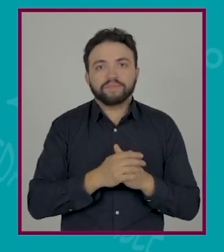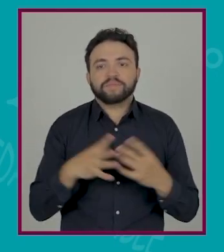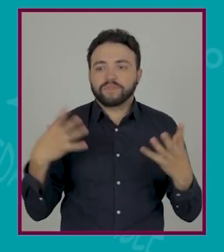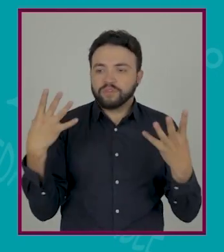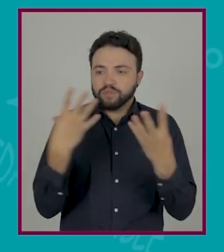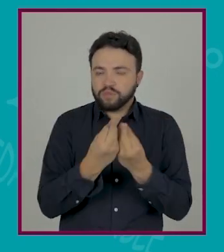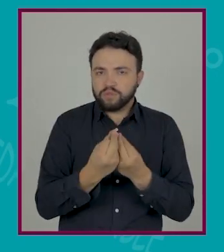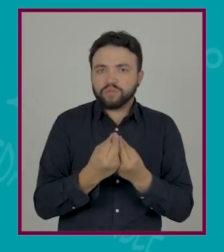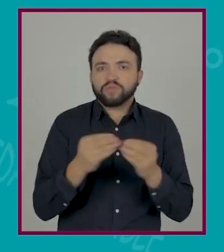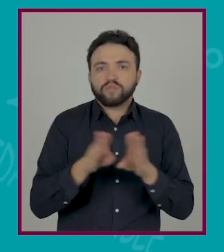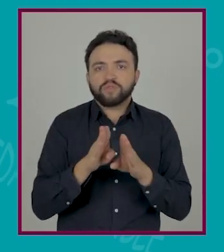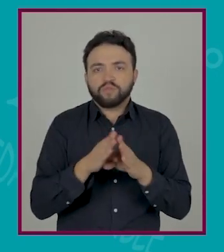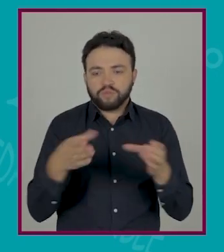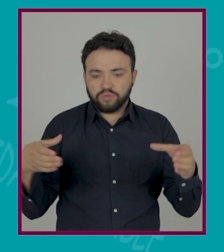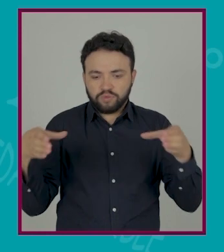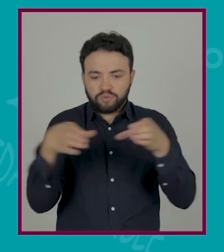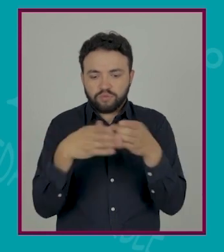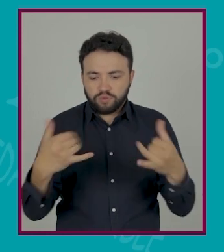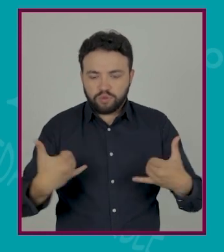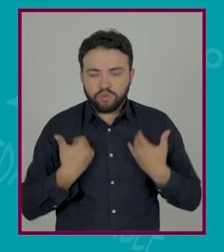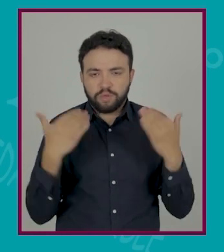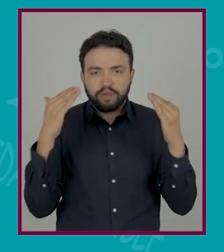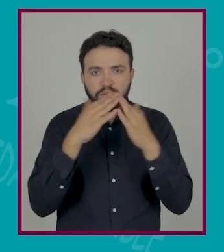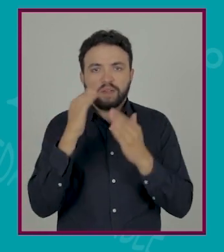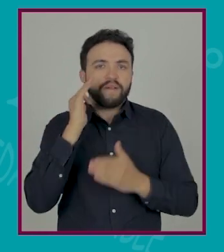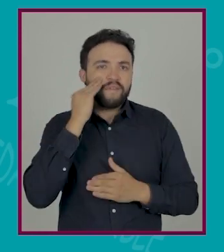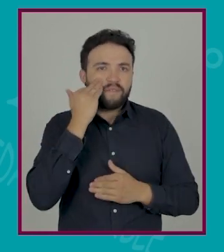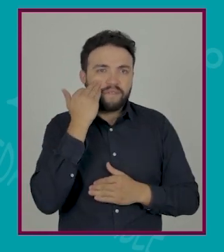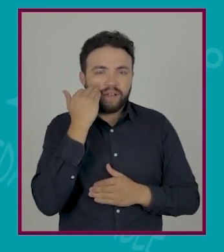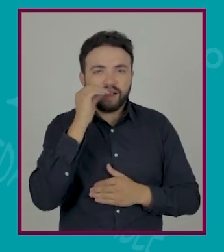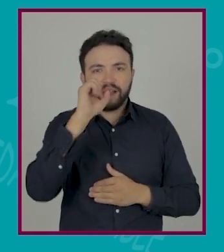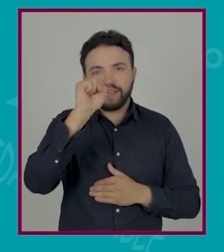jovenesencasa.cef.gov.mx. Únete a la comunidad de Jóvenes en Casa en Facebook,